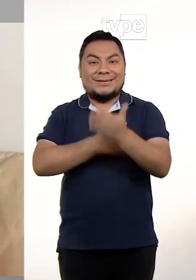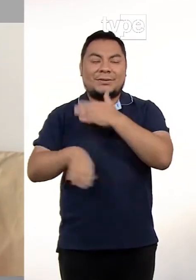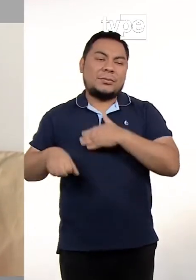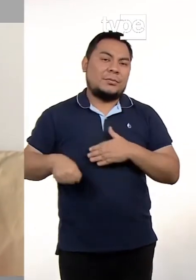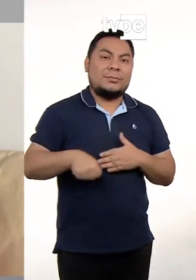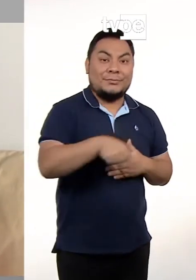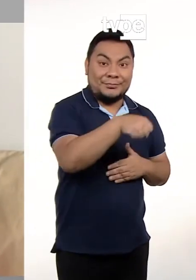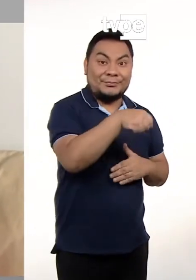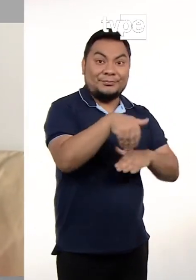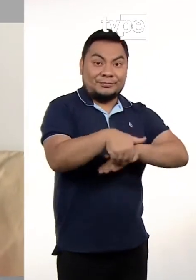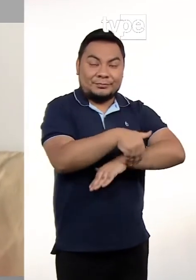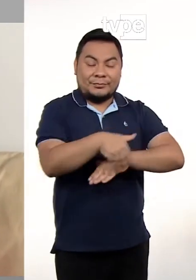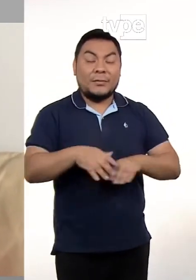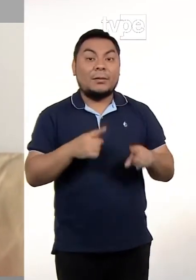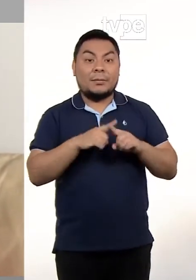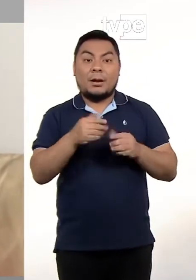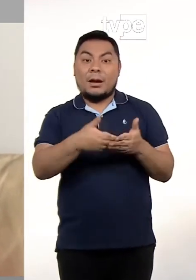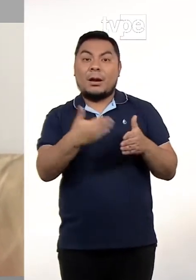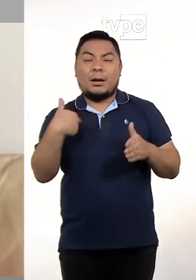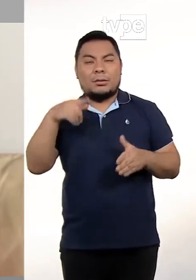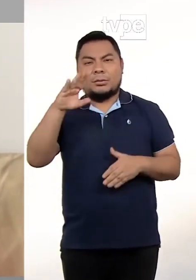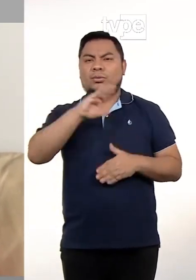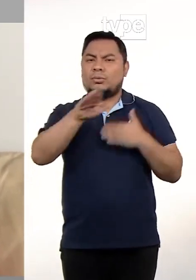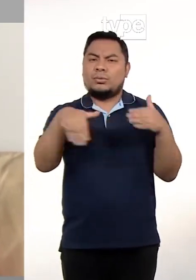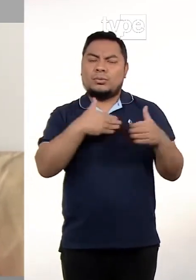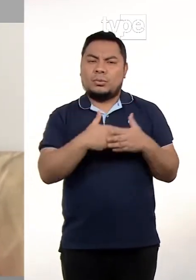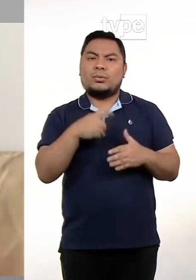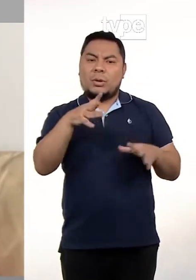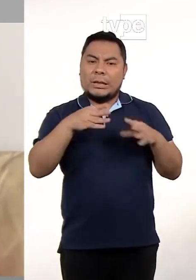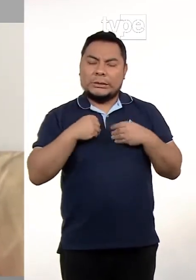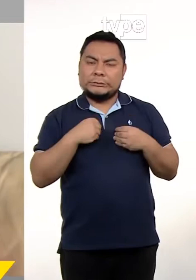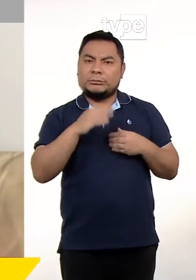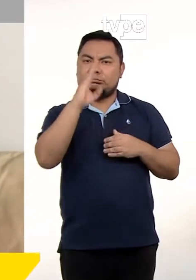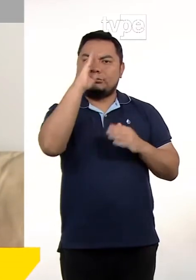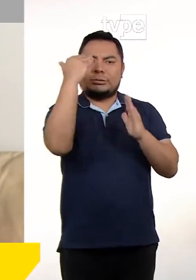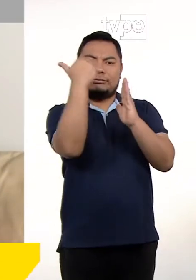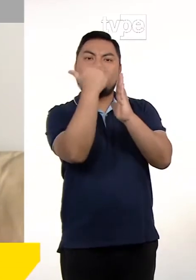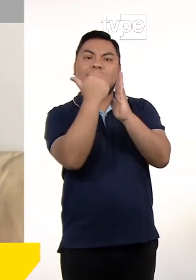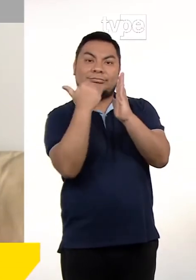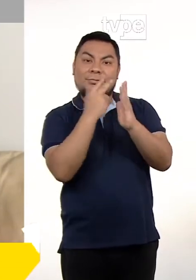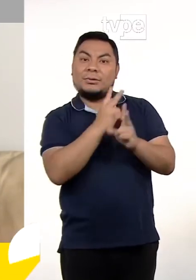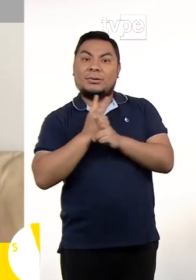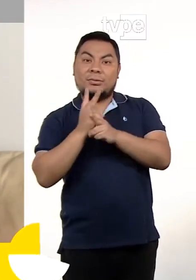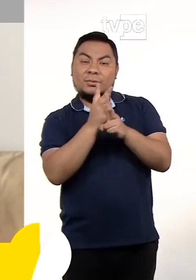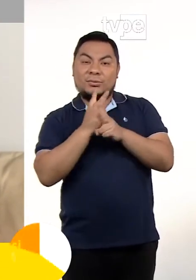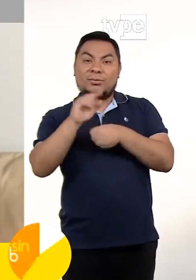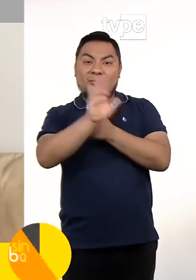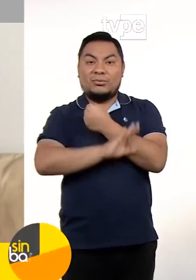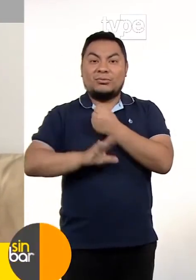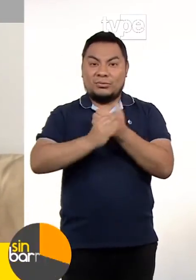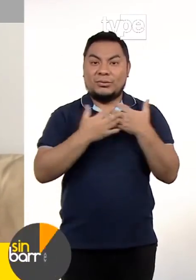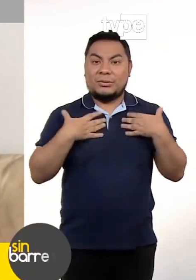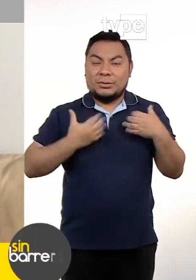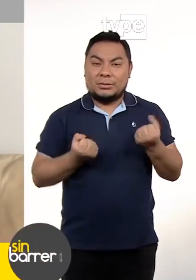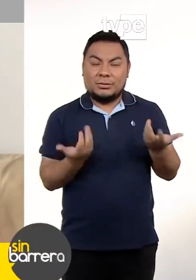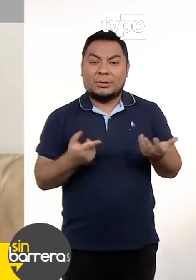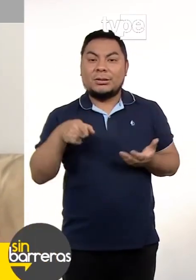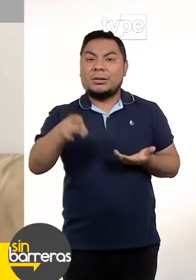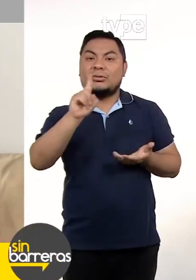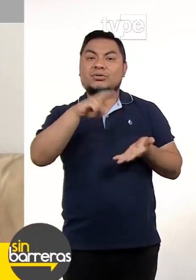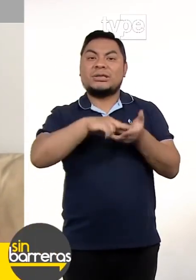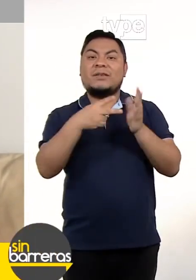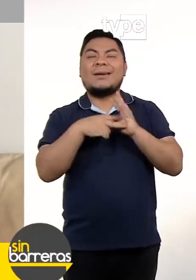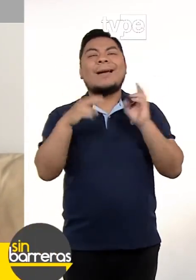tomar estrictamente en cuenta las medidas de seguridad que se han dictado. Esto, como ustedes bien saben,